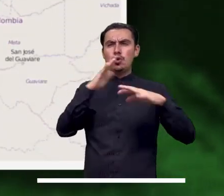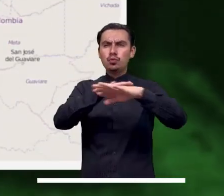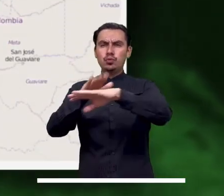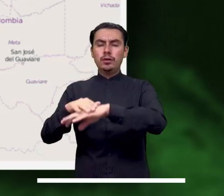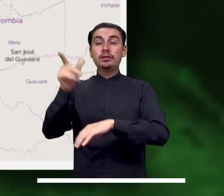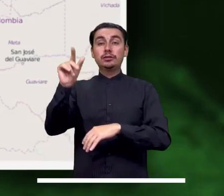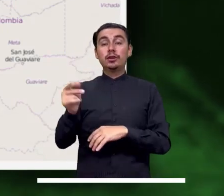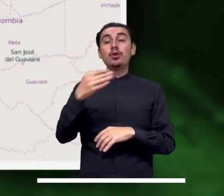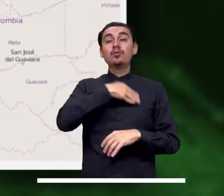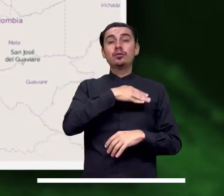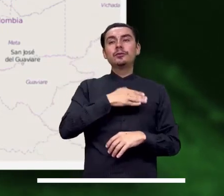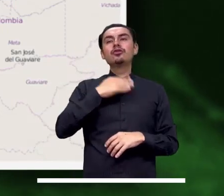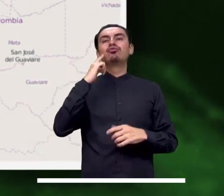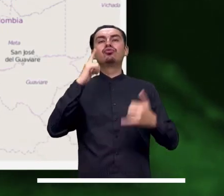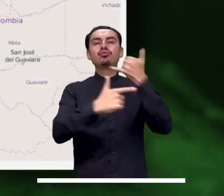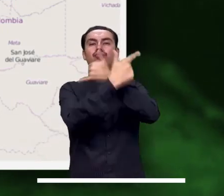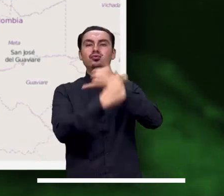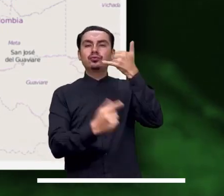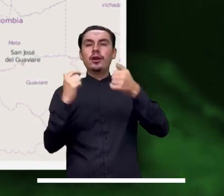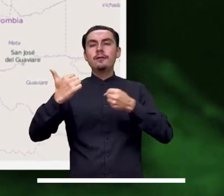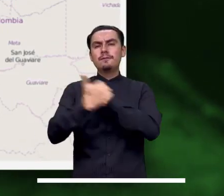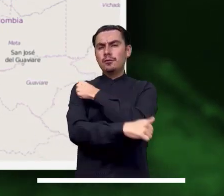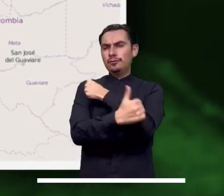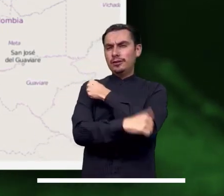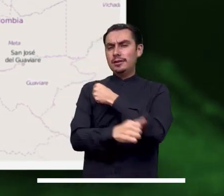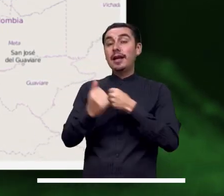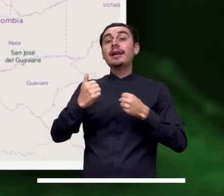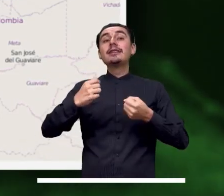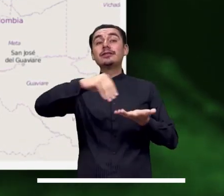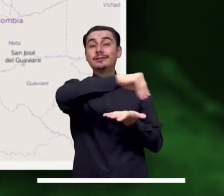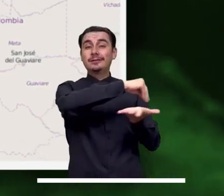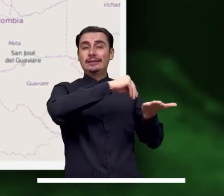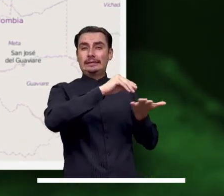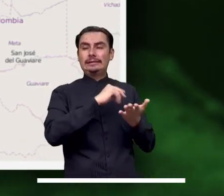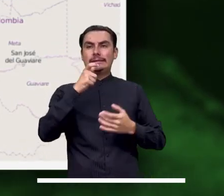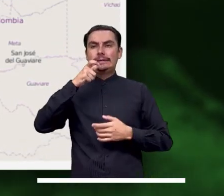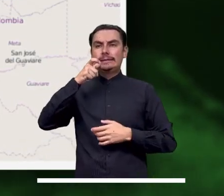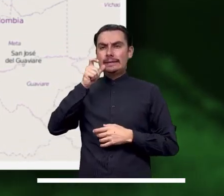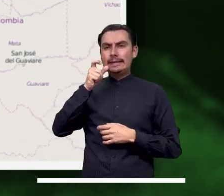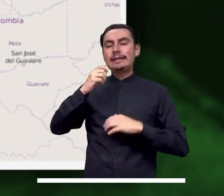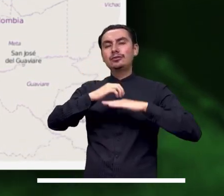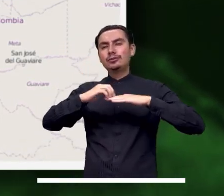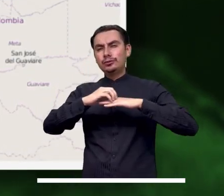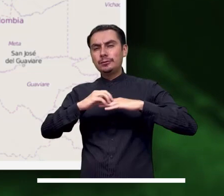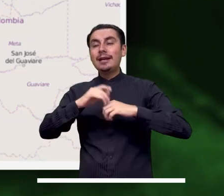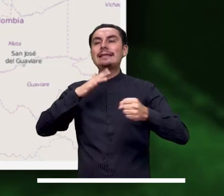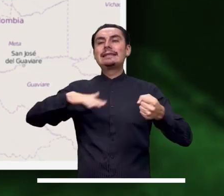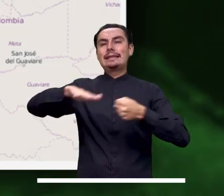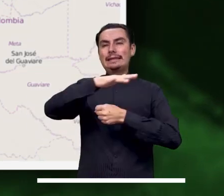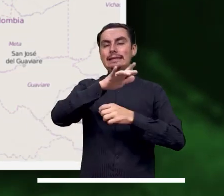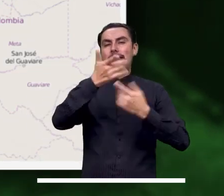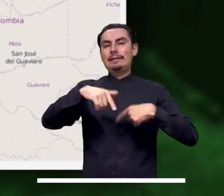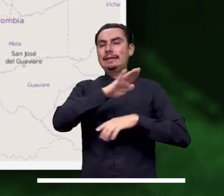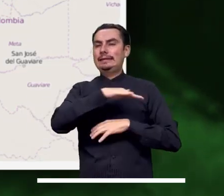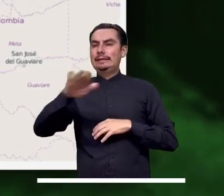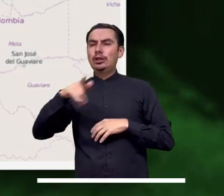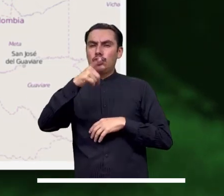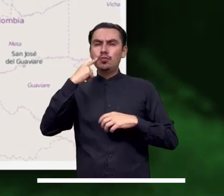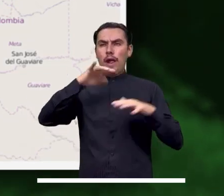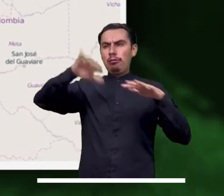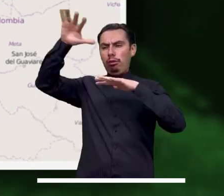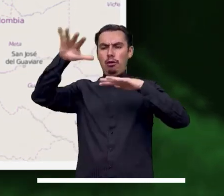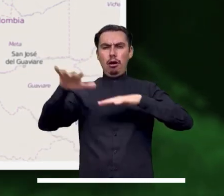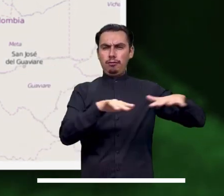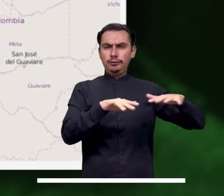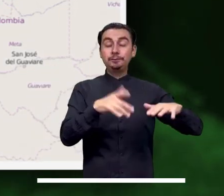Alegre alerta Roja se emite en el Caribe El Pacífico los Andes meta arauca y putumayo por